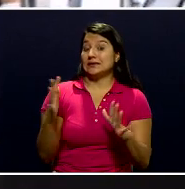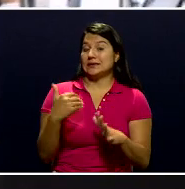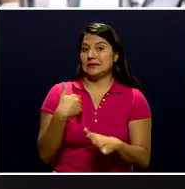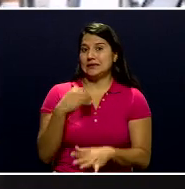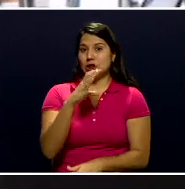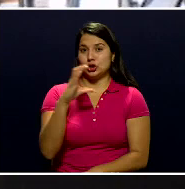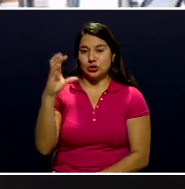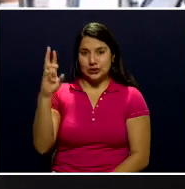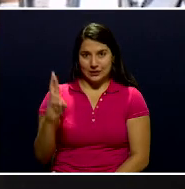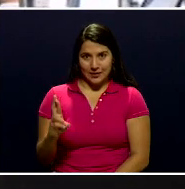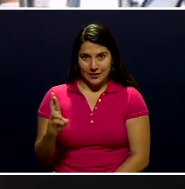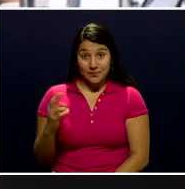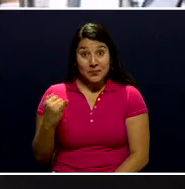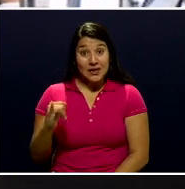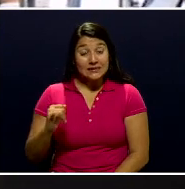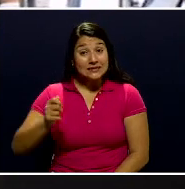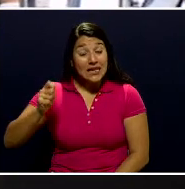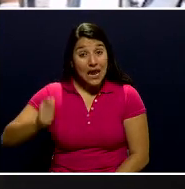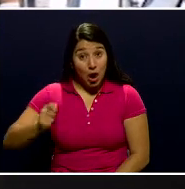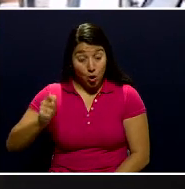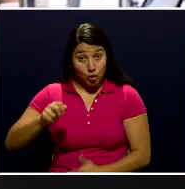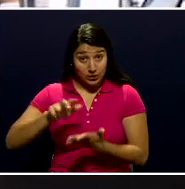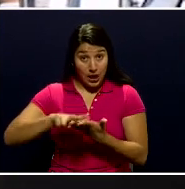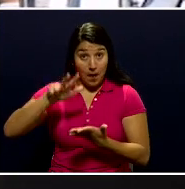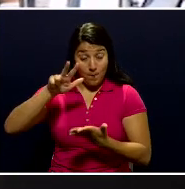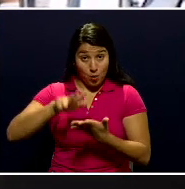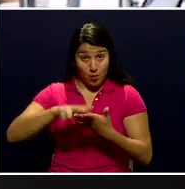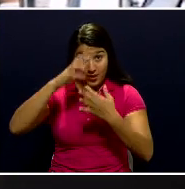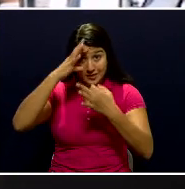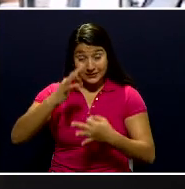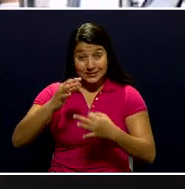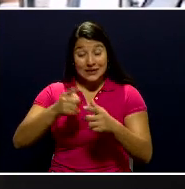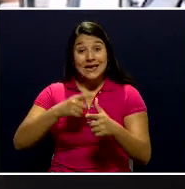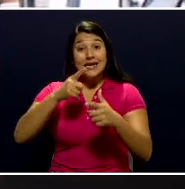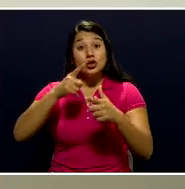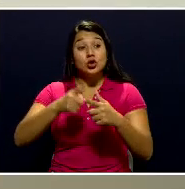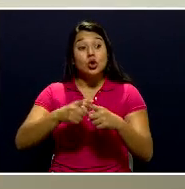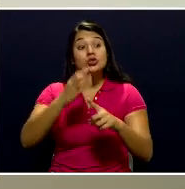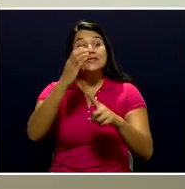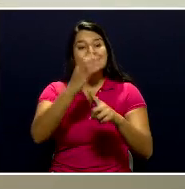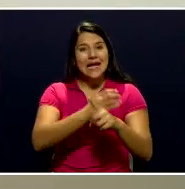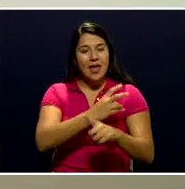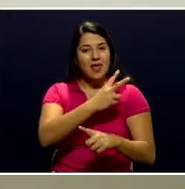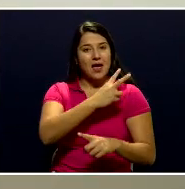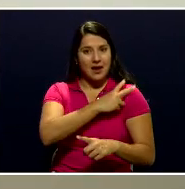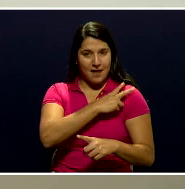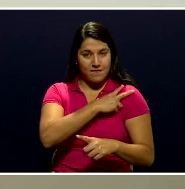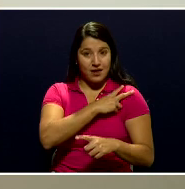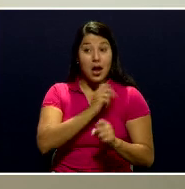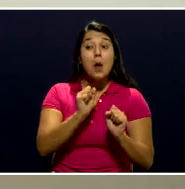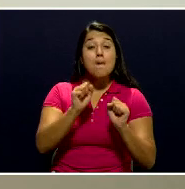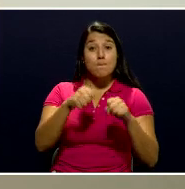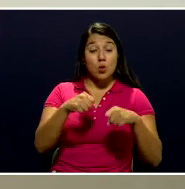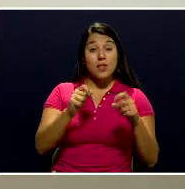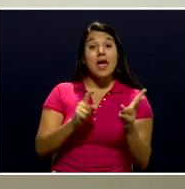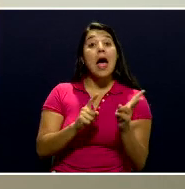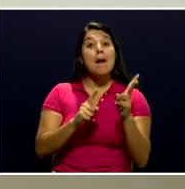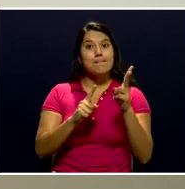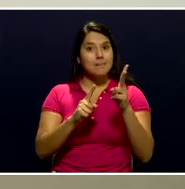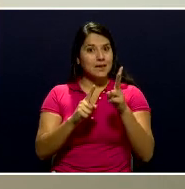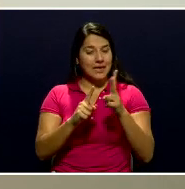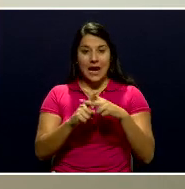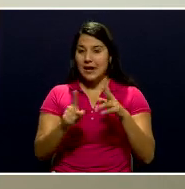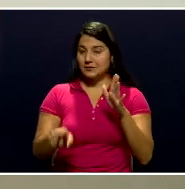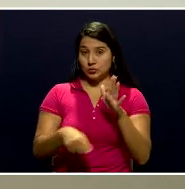país. Si la Corte aprueba la medida, las jefaturas de despacho y oficina podrán implementarla de